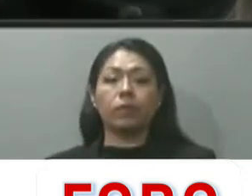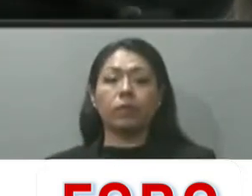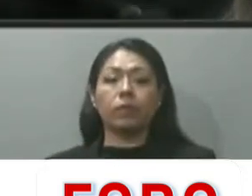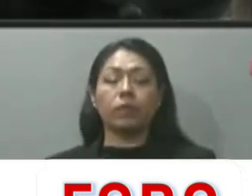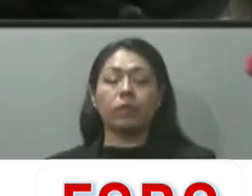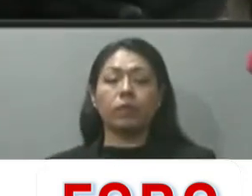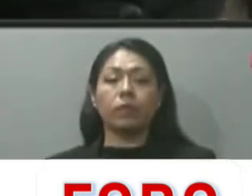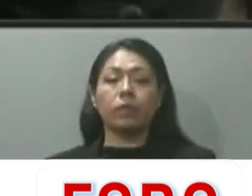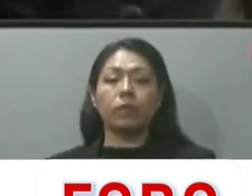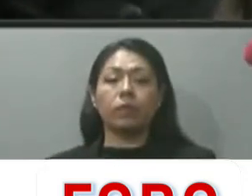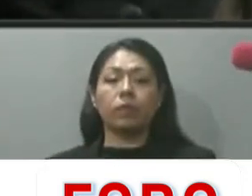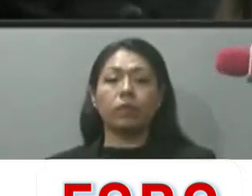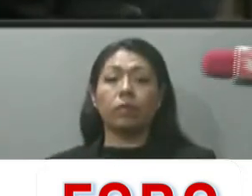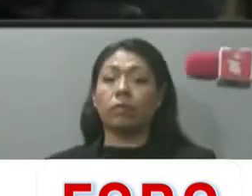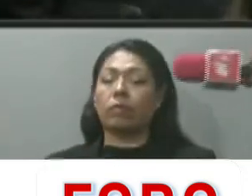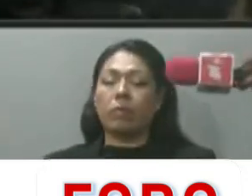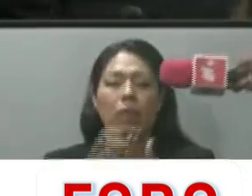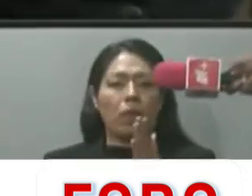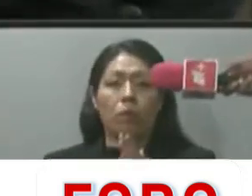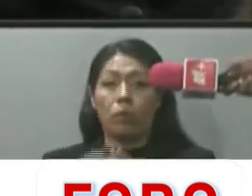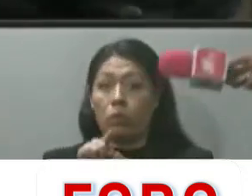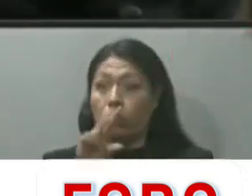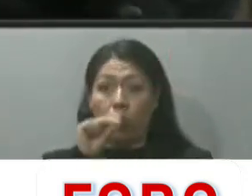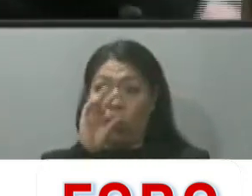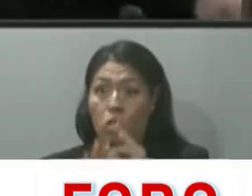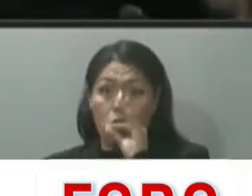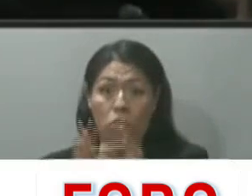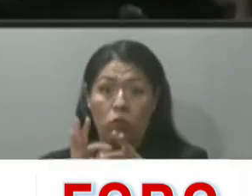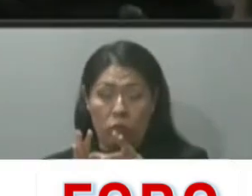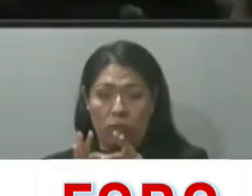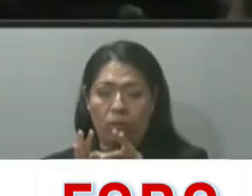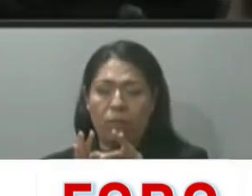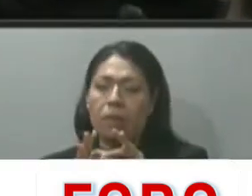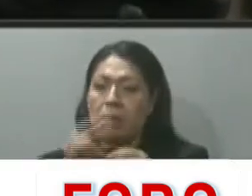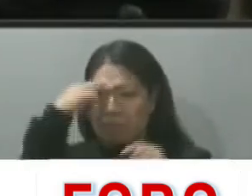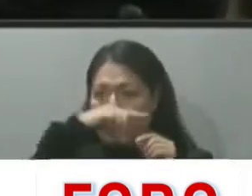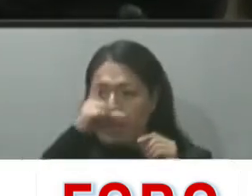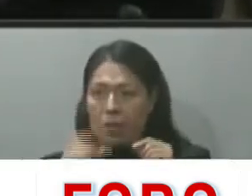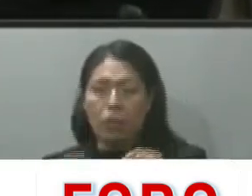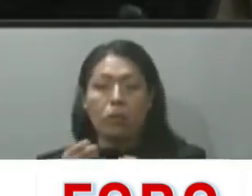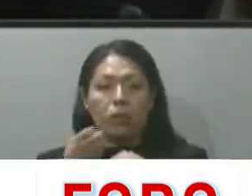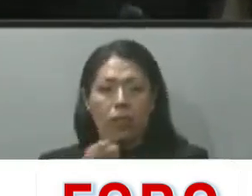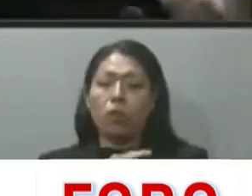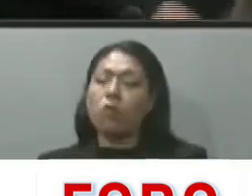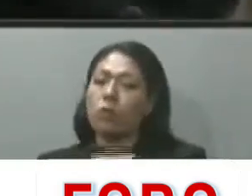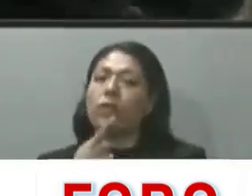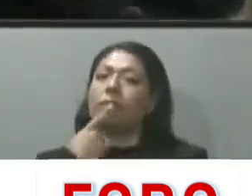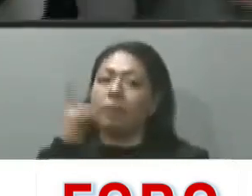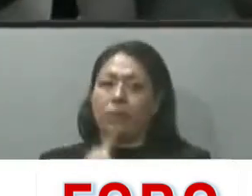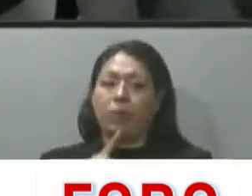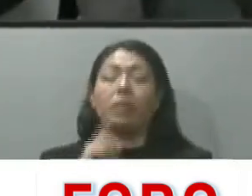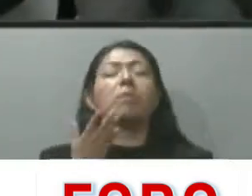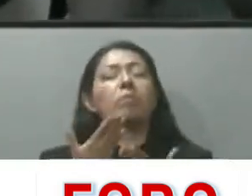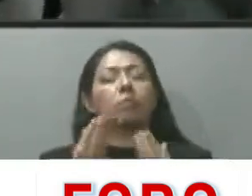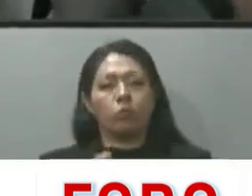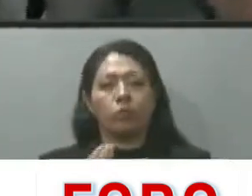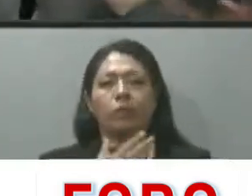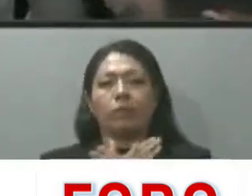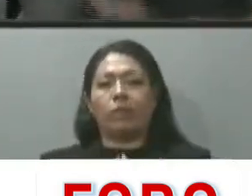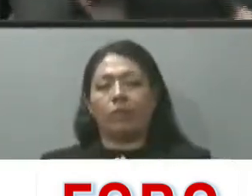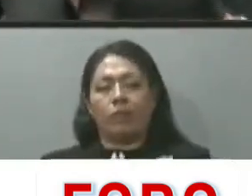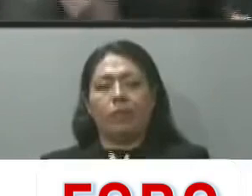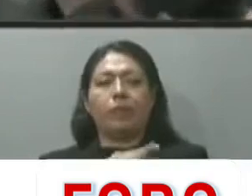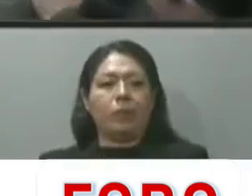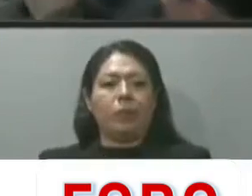pues así que prácticamente sacados del recinto, otros se quedaron al interior y luego se formaron dos grupos, unos gritando a